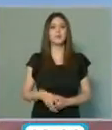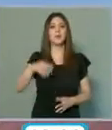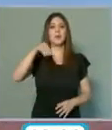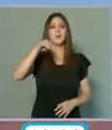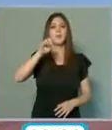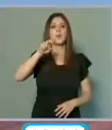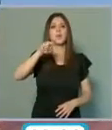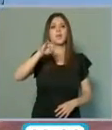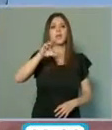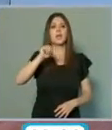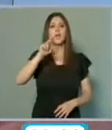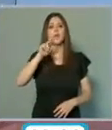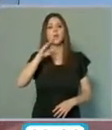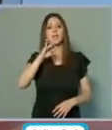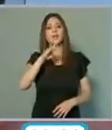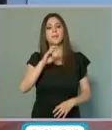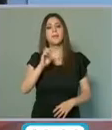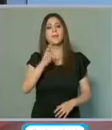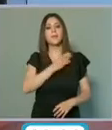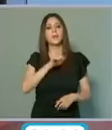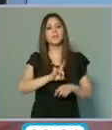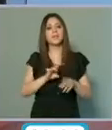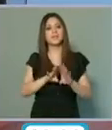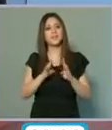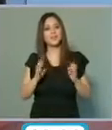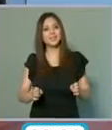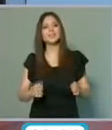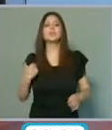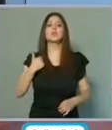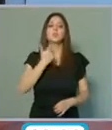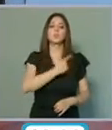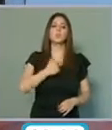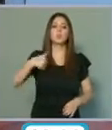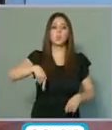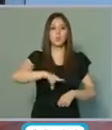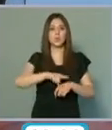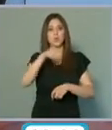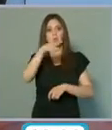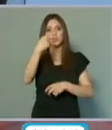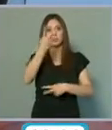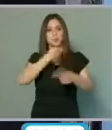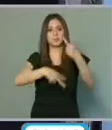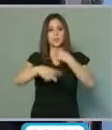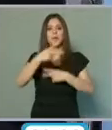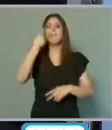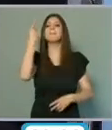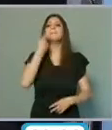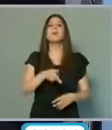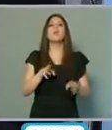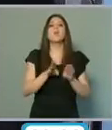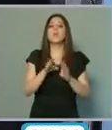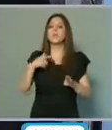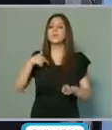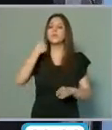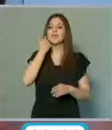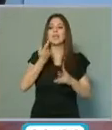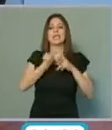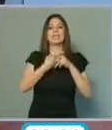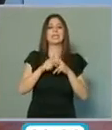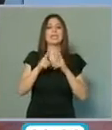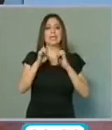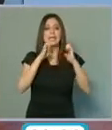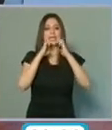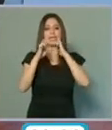Mónica Uribe, muy buenos días, Hola, bienvenida. buenos días, Axel. Es un placer tenerte aquí como gracias. siempre. Y bueno, pues, ¿qué te parece si empezamos por